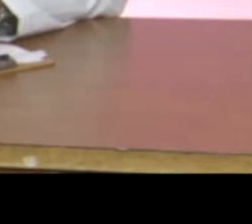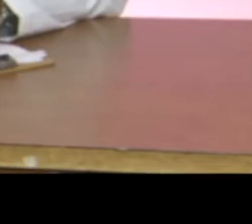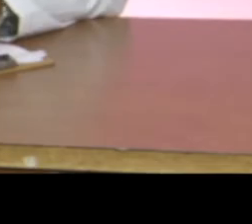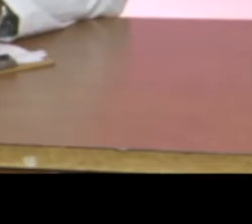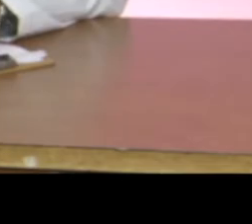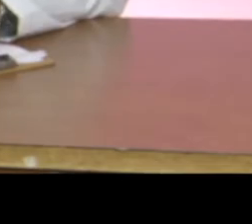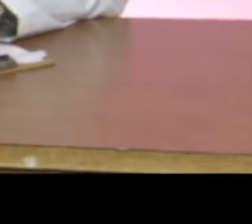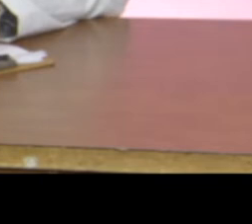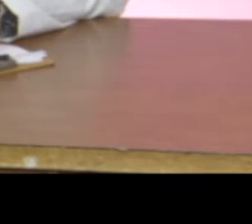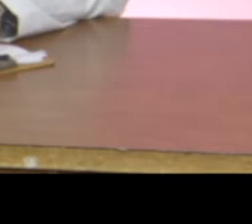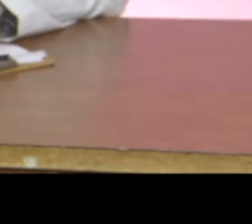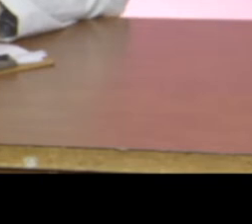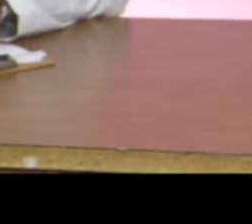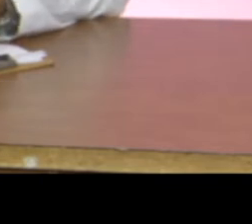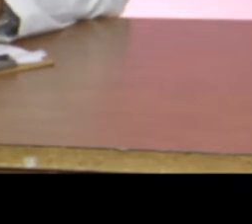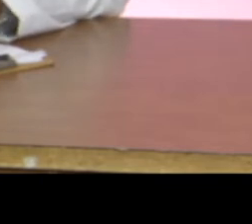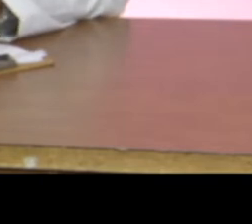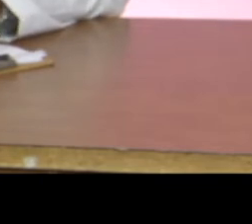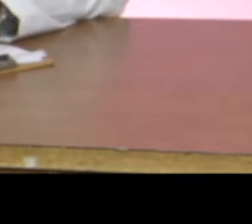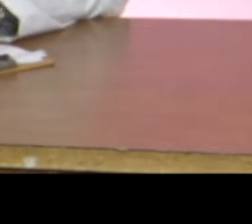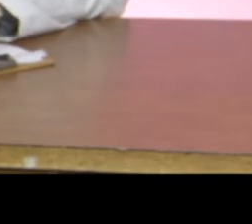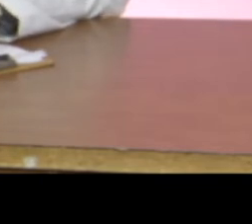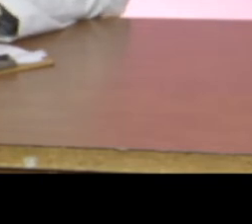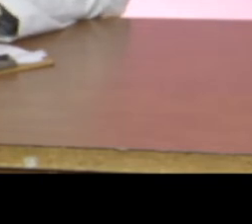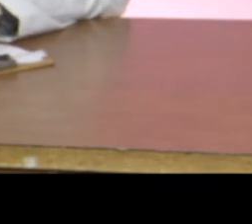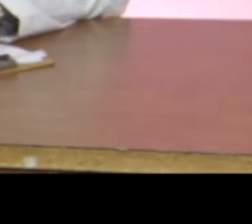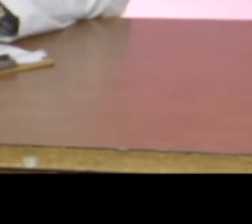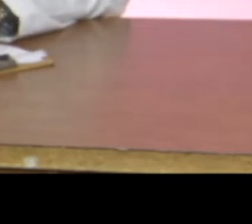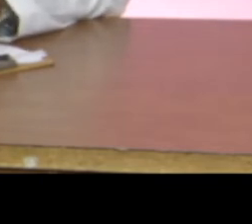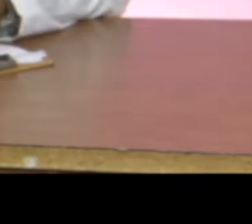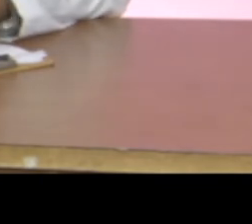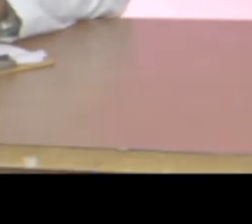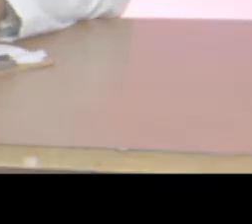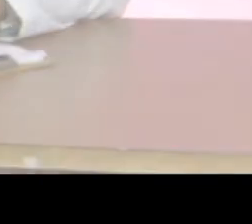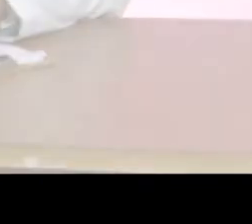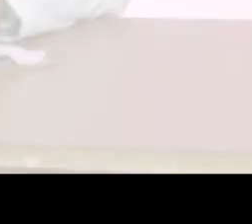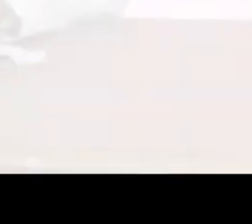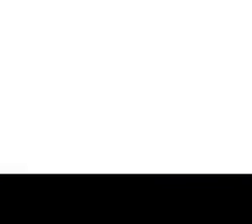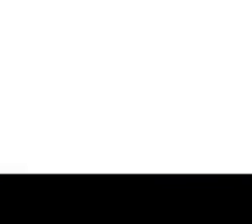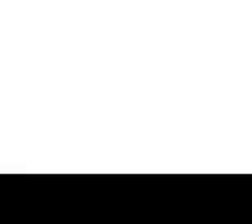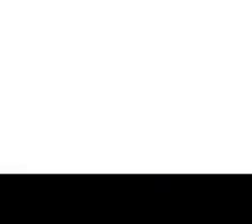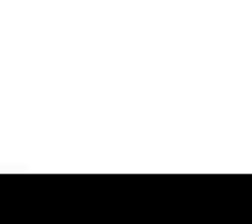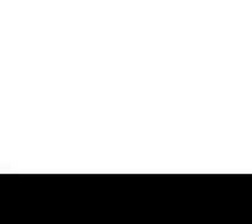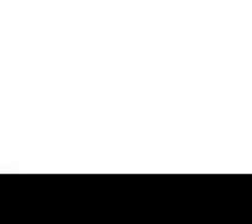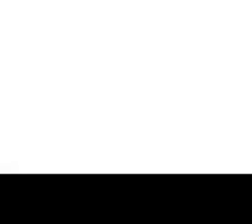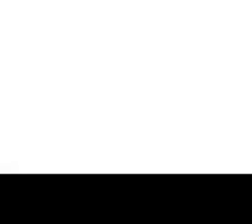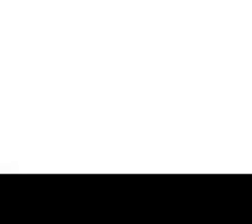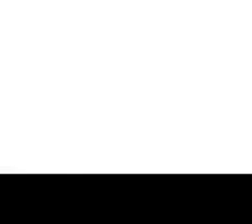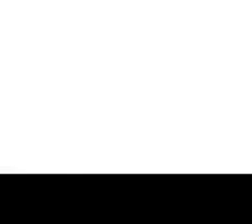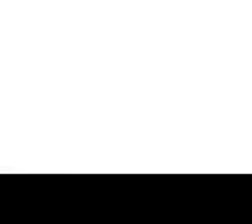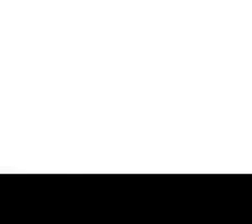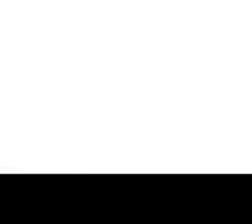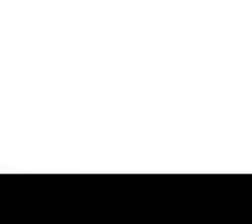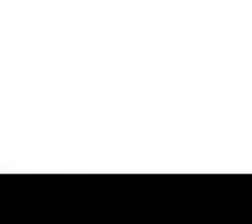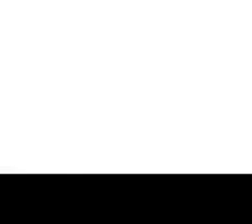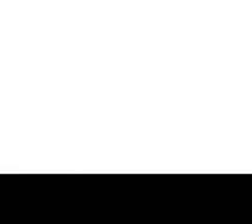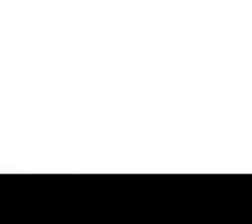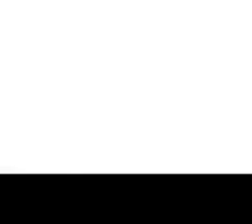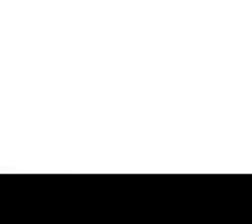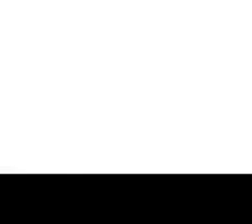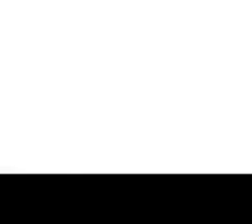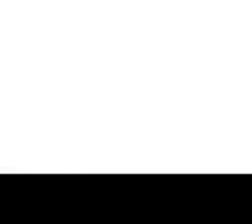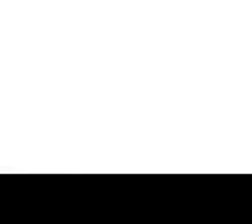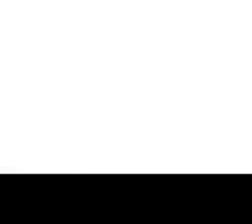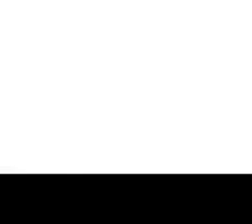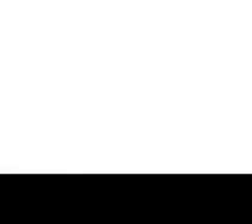dificultad para respirar, busque atención de inmediato y no se automedique. Gobierno de Reconciliación y Unidad Nacional, Ministerio